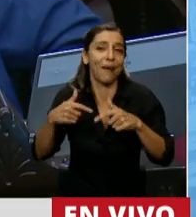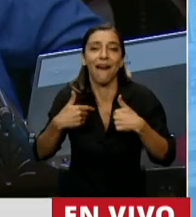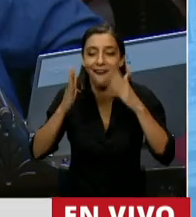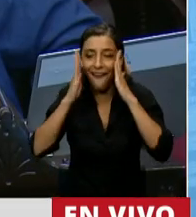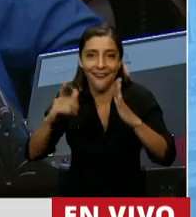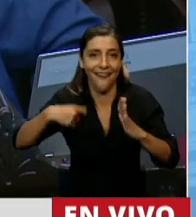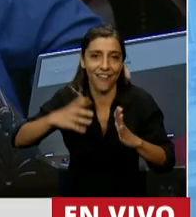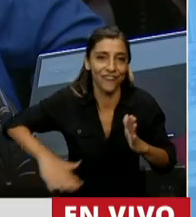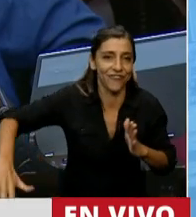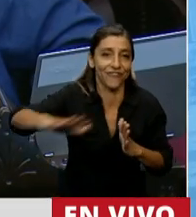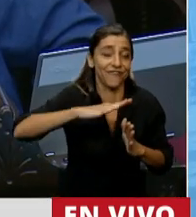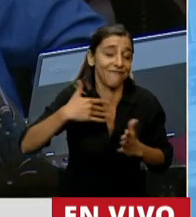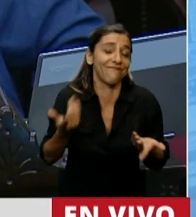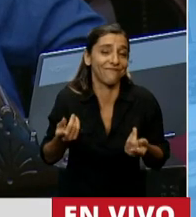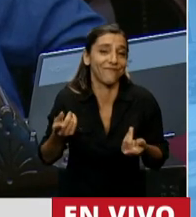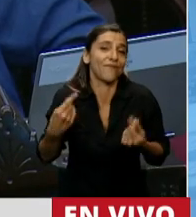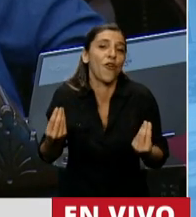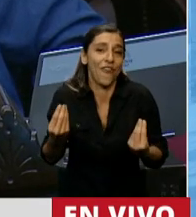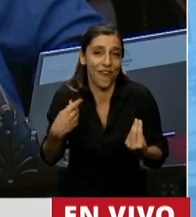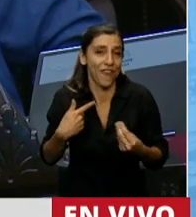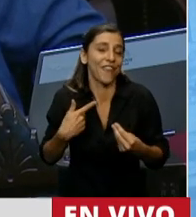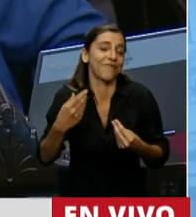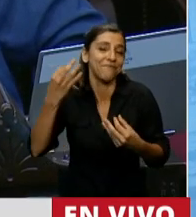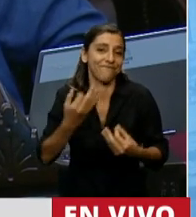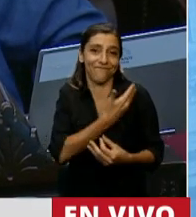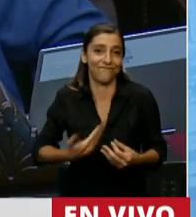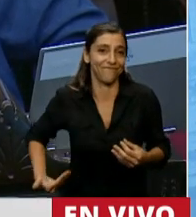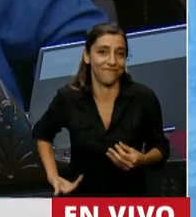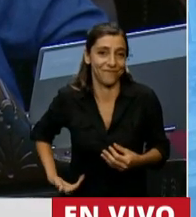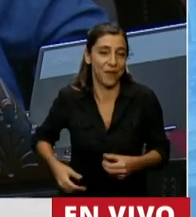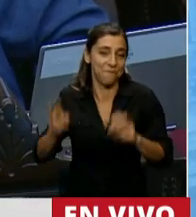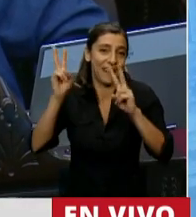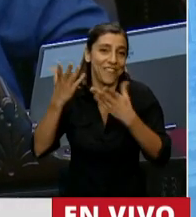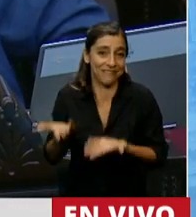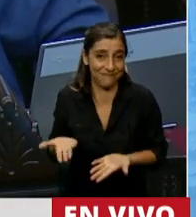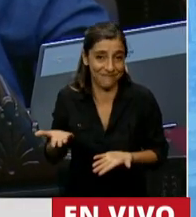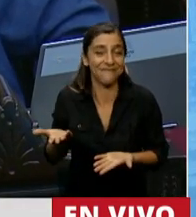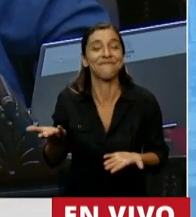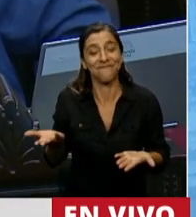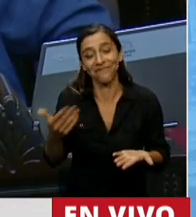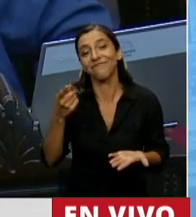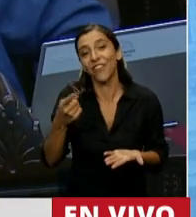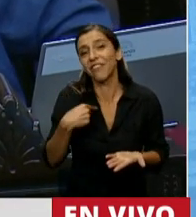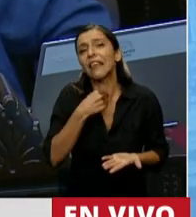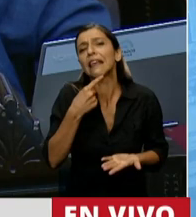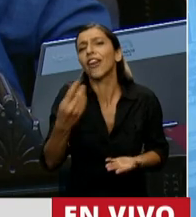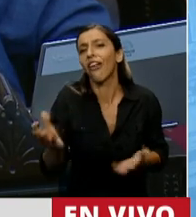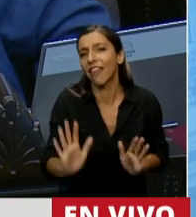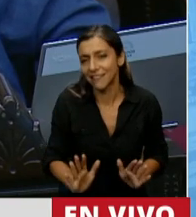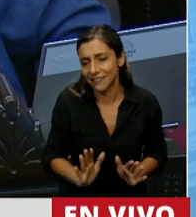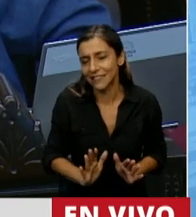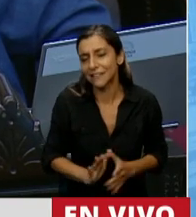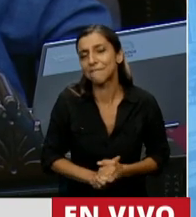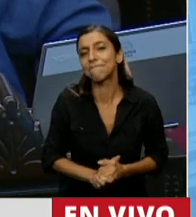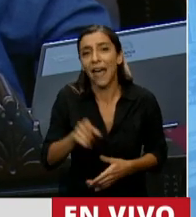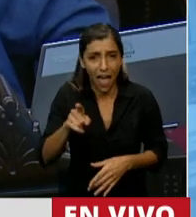durante el gobierno de Juan Domingo Perón. ¿Y qué quiero decir con esto? No quiero decir